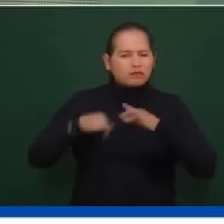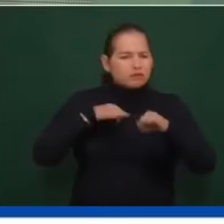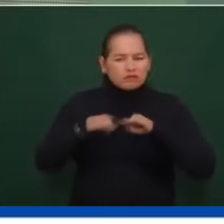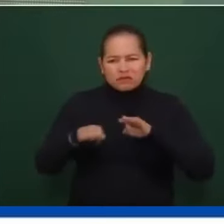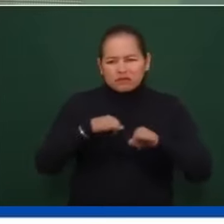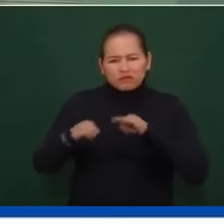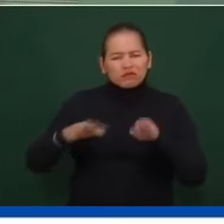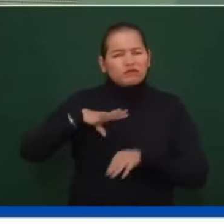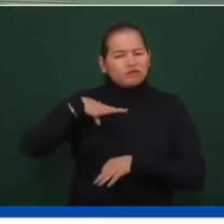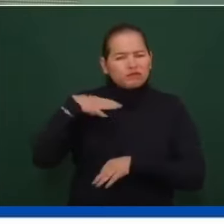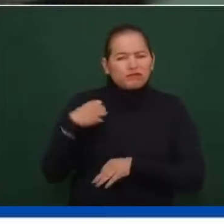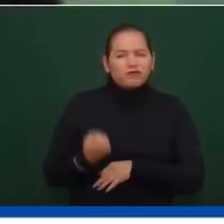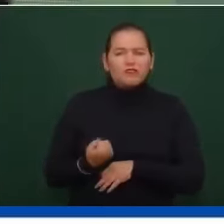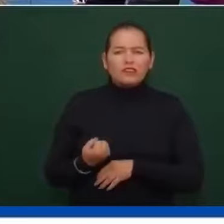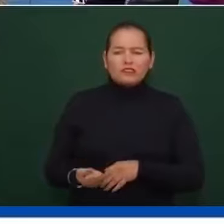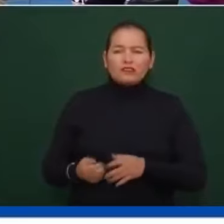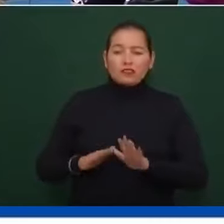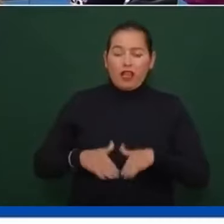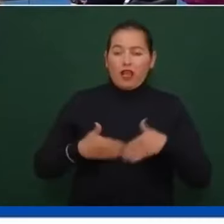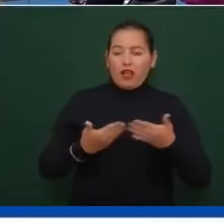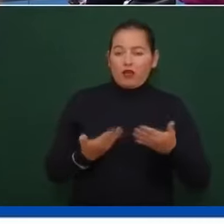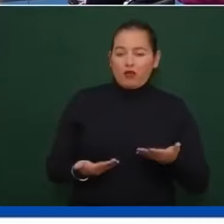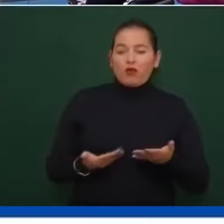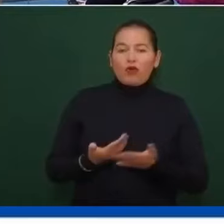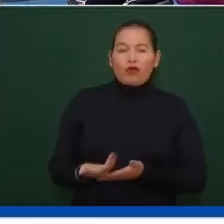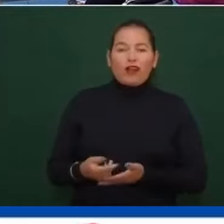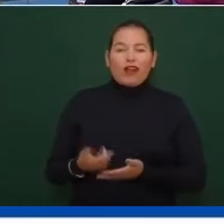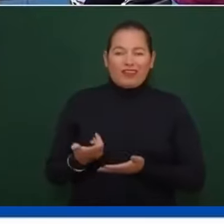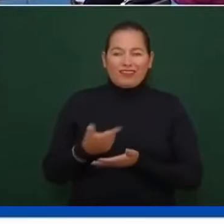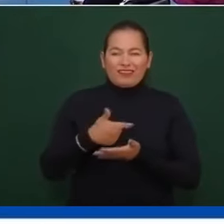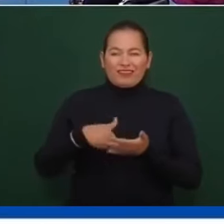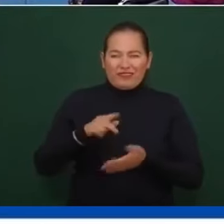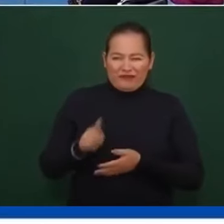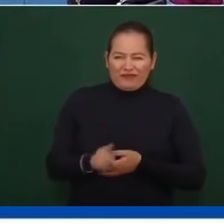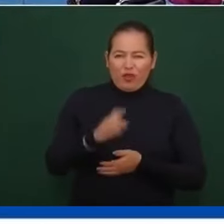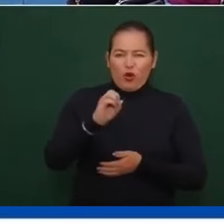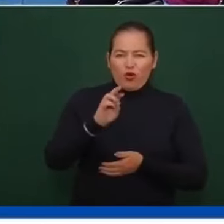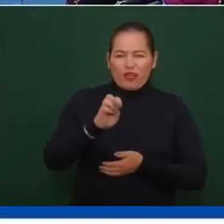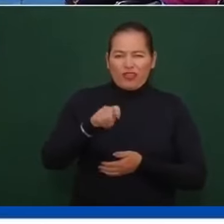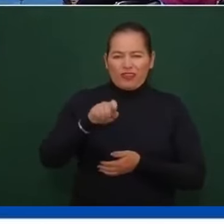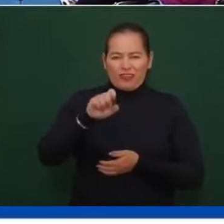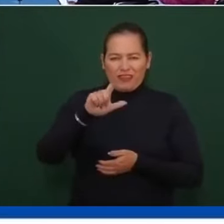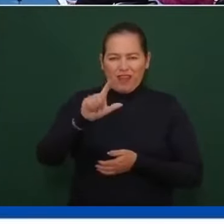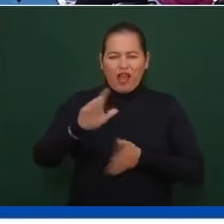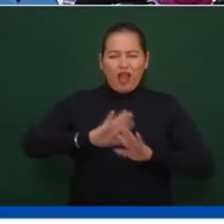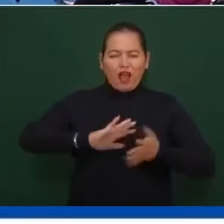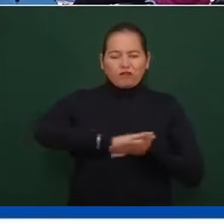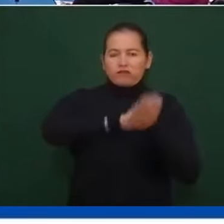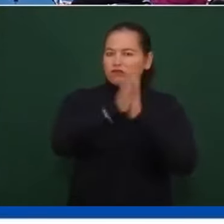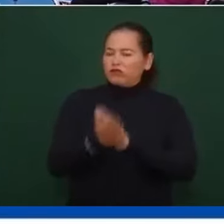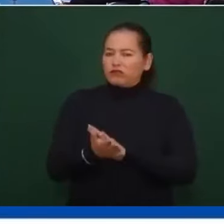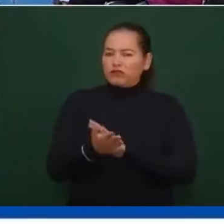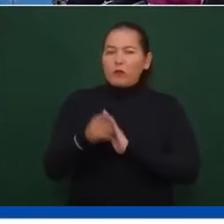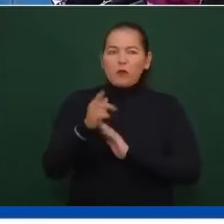ahora pues ya Oriental se transformó, porque esta industria militar